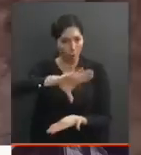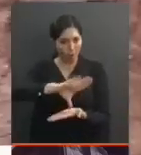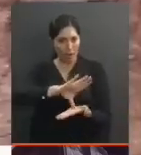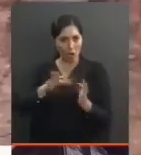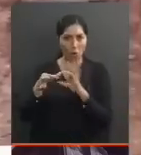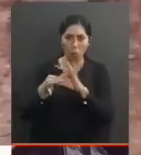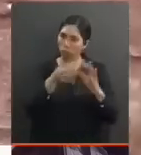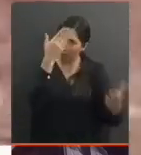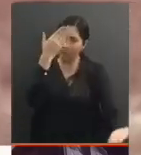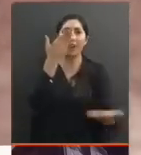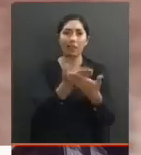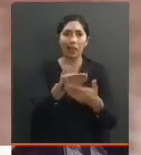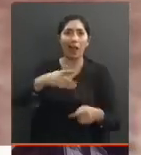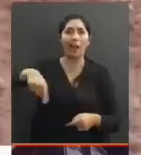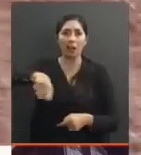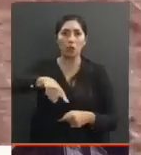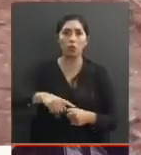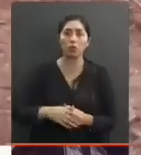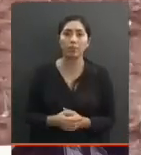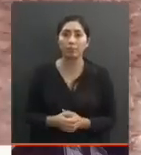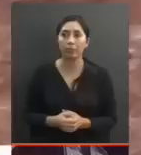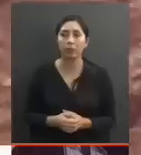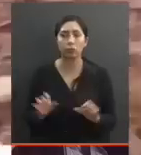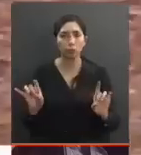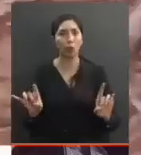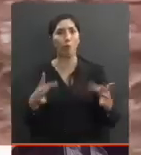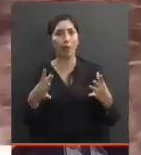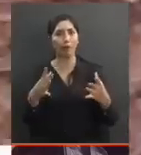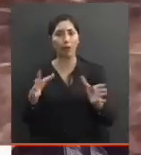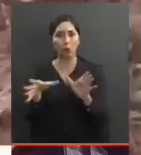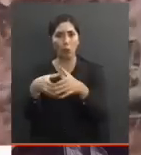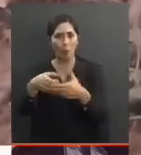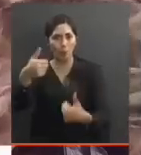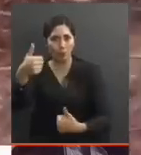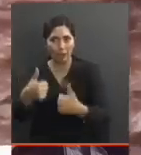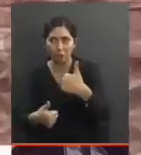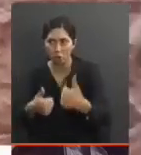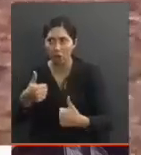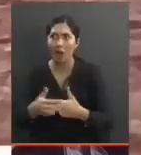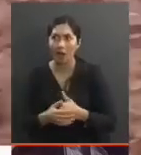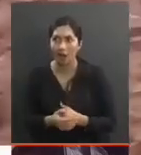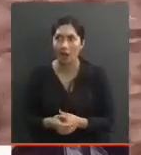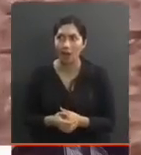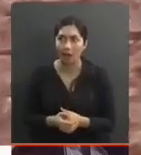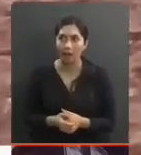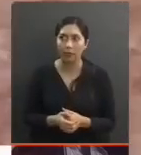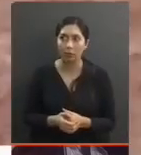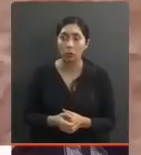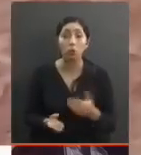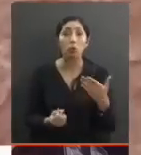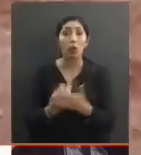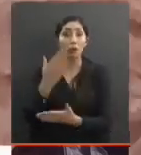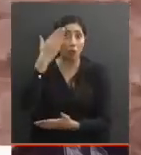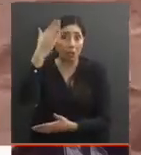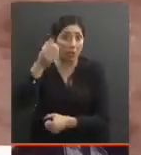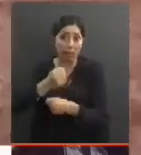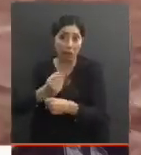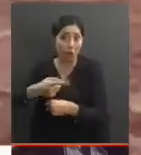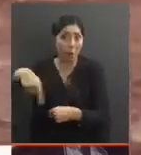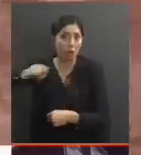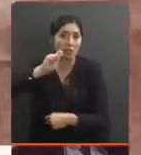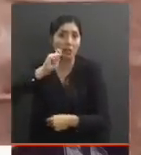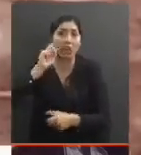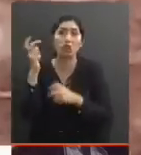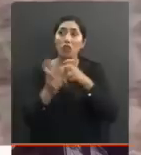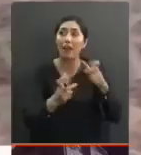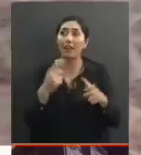enfrentar. Sorprende lo profesionales que son, junto a los riegos y vertientes. Un nuevo día de trabajo para ellos, de buen humor,